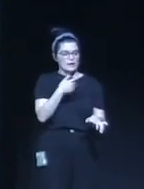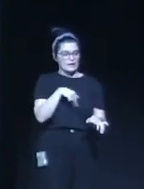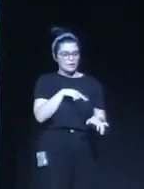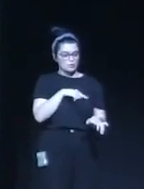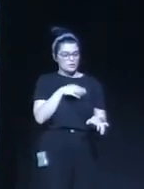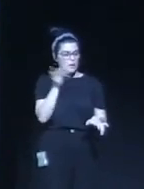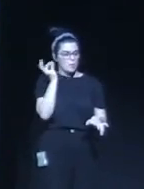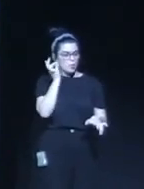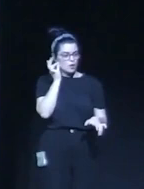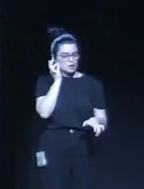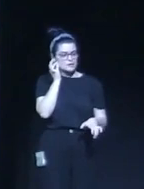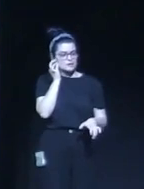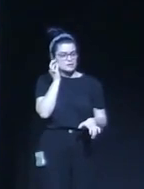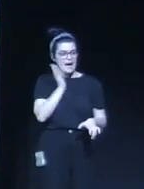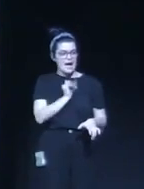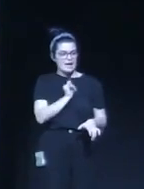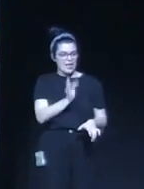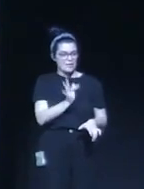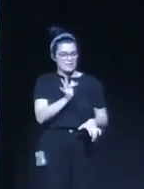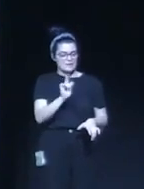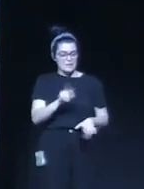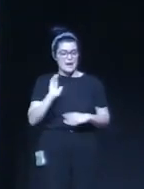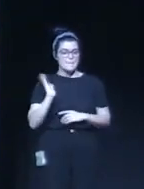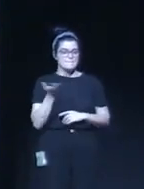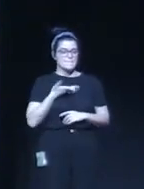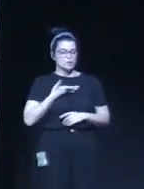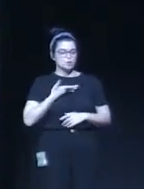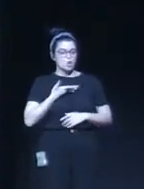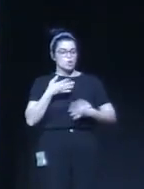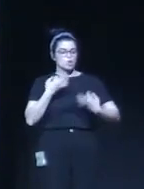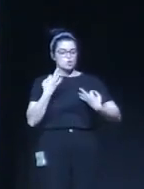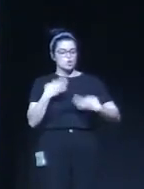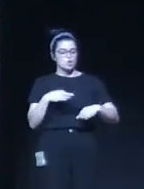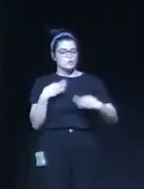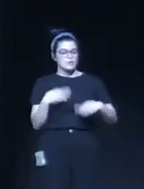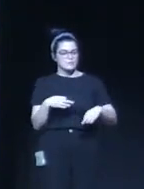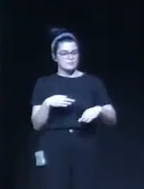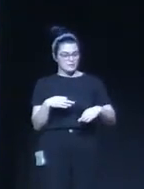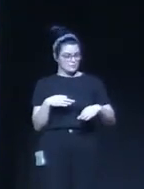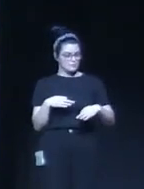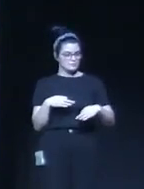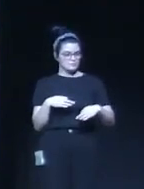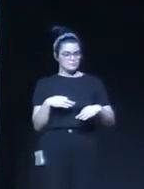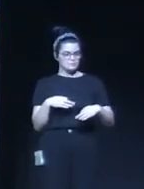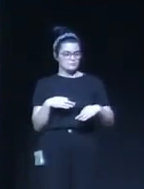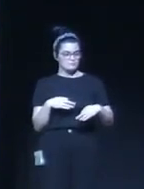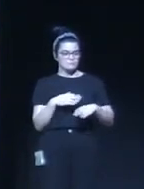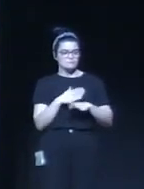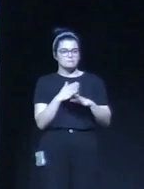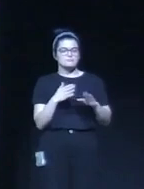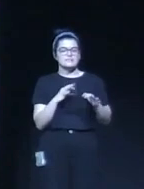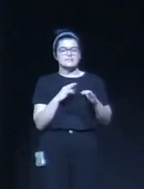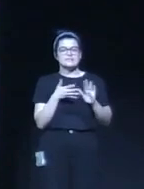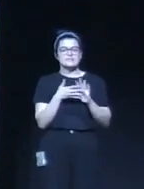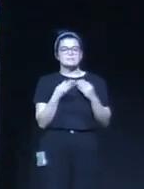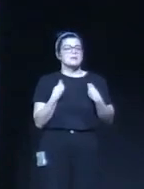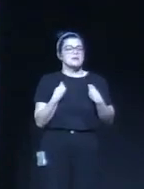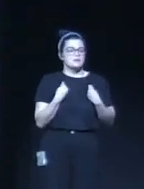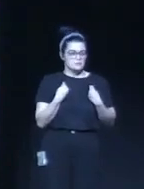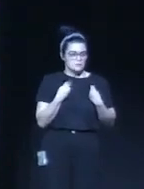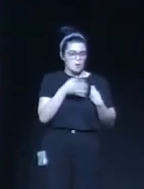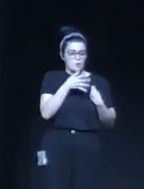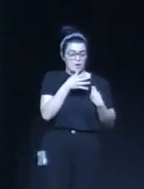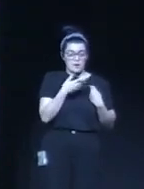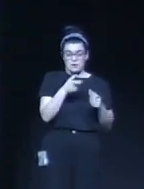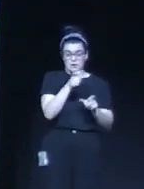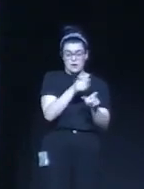que nuestro impacto normalmente suele ser el vivir, ¿no? Porque las mujeres vivimos más en el